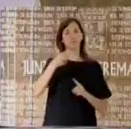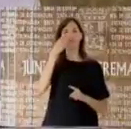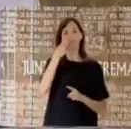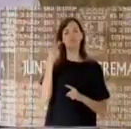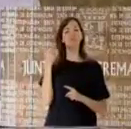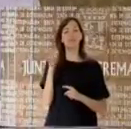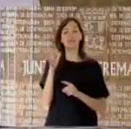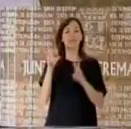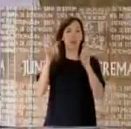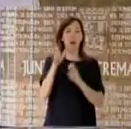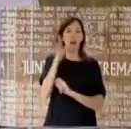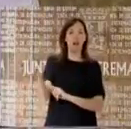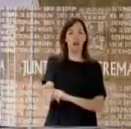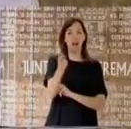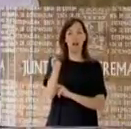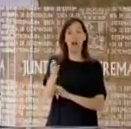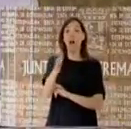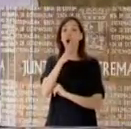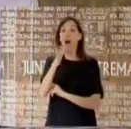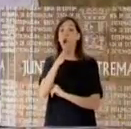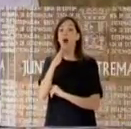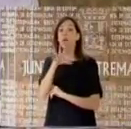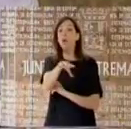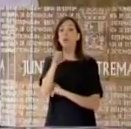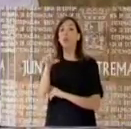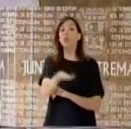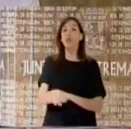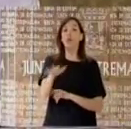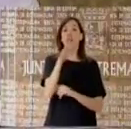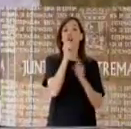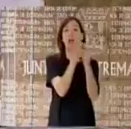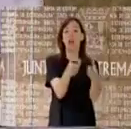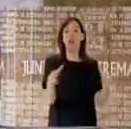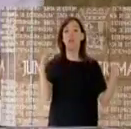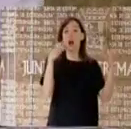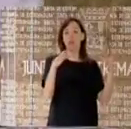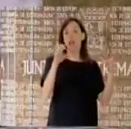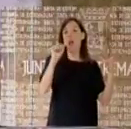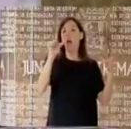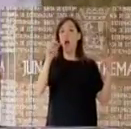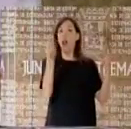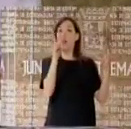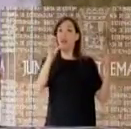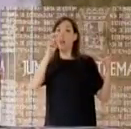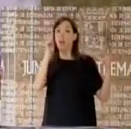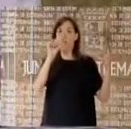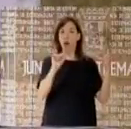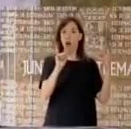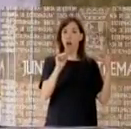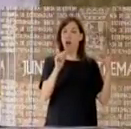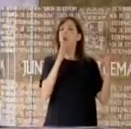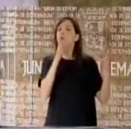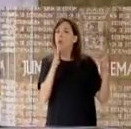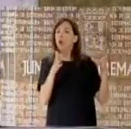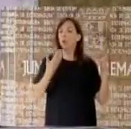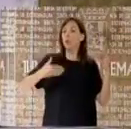que el agua se utilizará del embalse de Alqueva gracias a un convenio internacional que se firmó